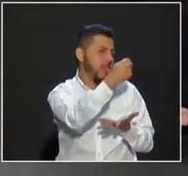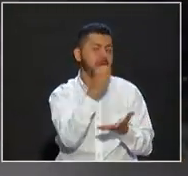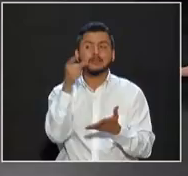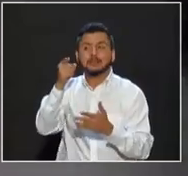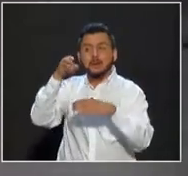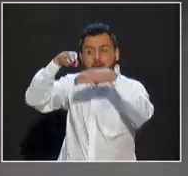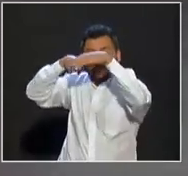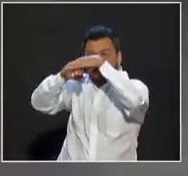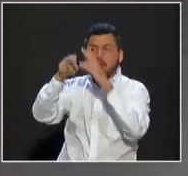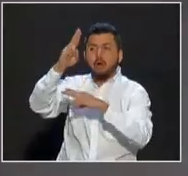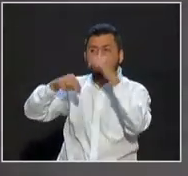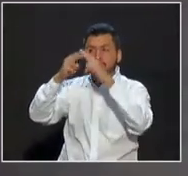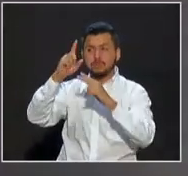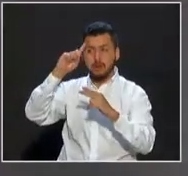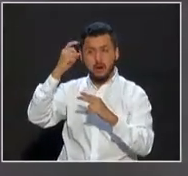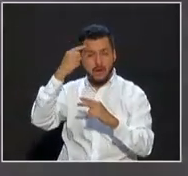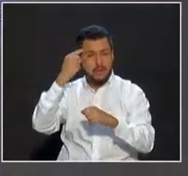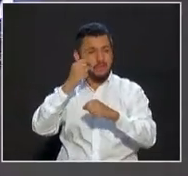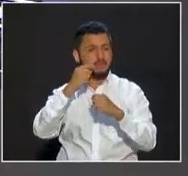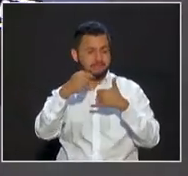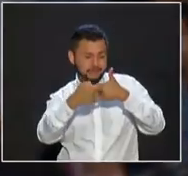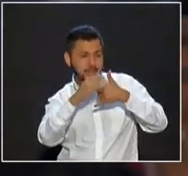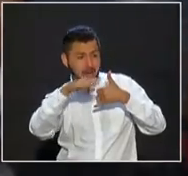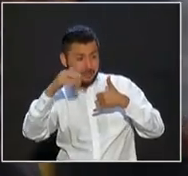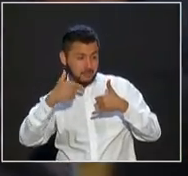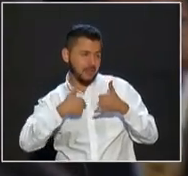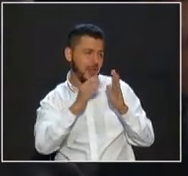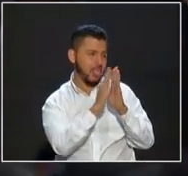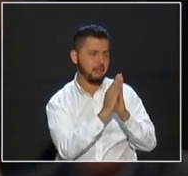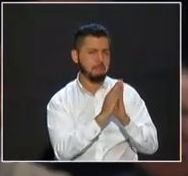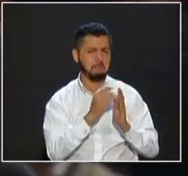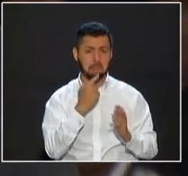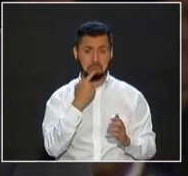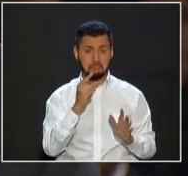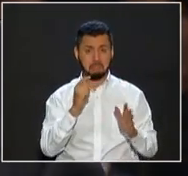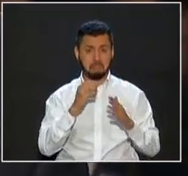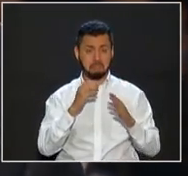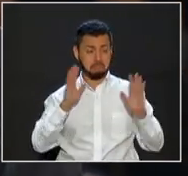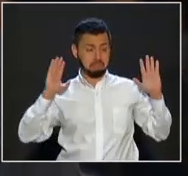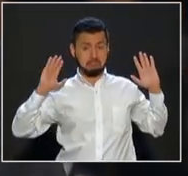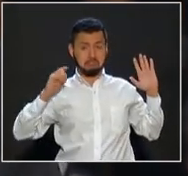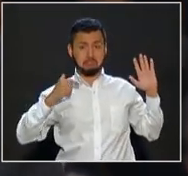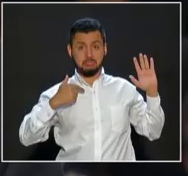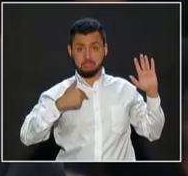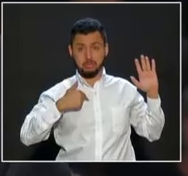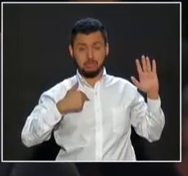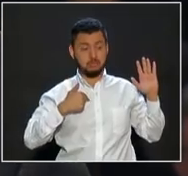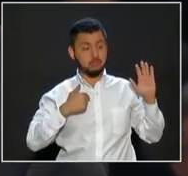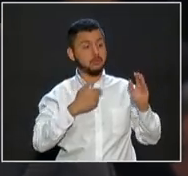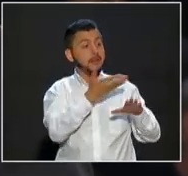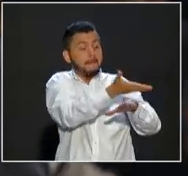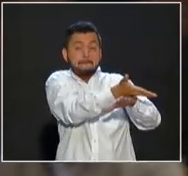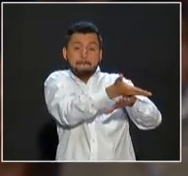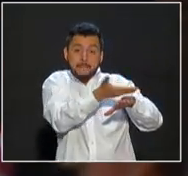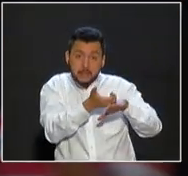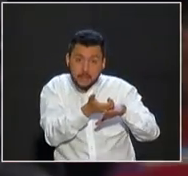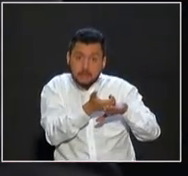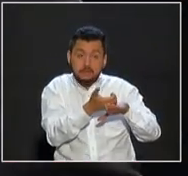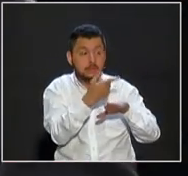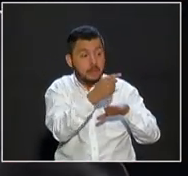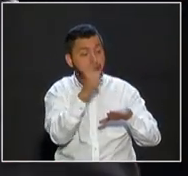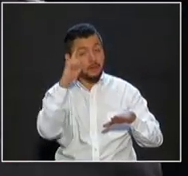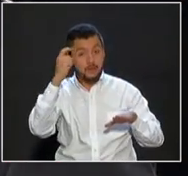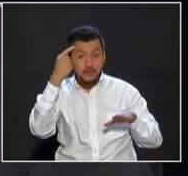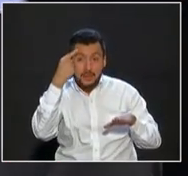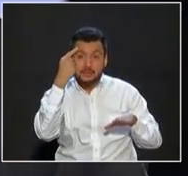y sus finanzas es fundamental que trabaje con el gobierno nacional esto no es un tema de llorar o no llorar es un tema de responsabilidad